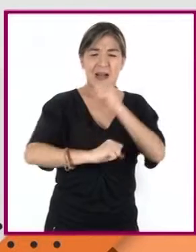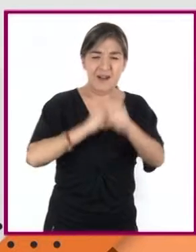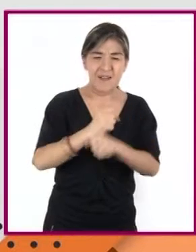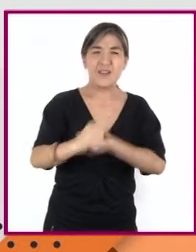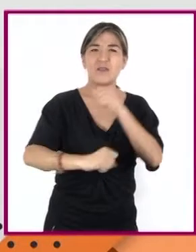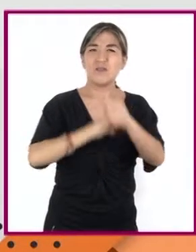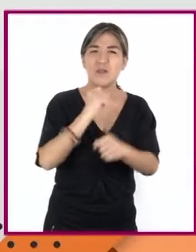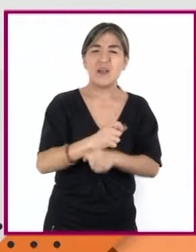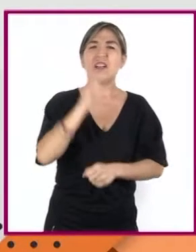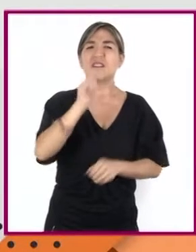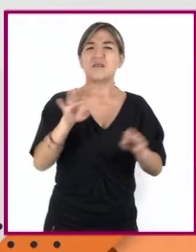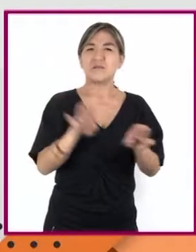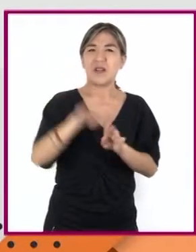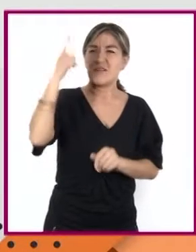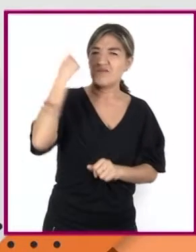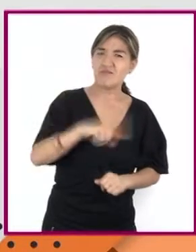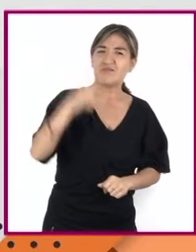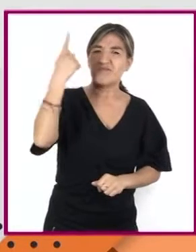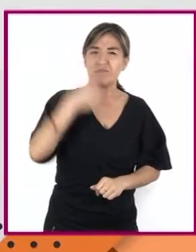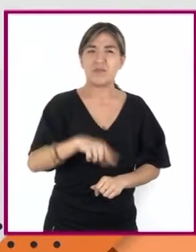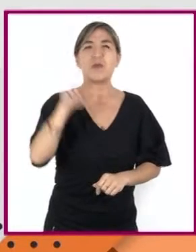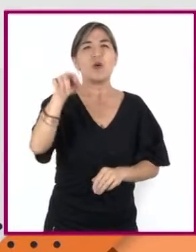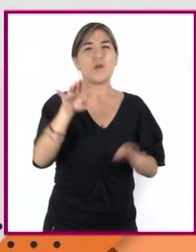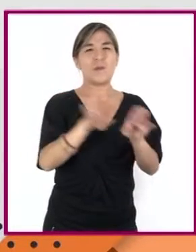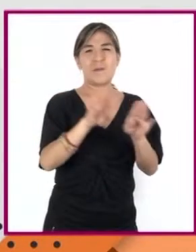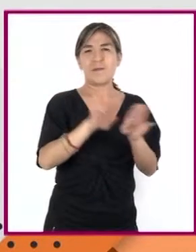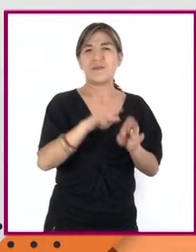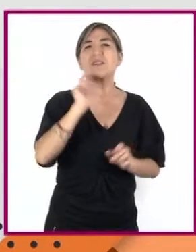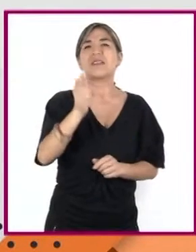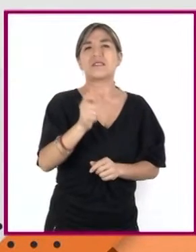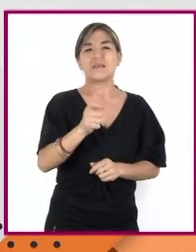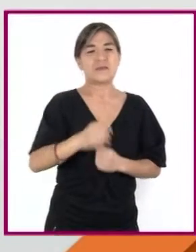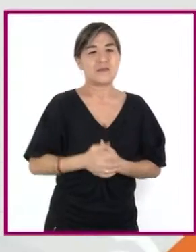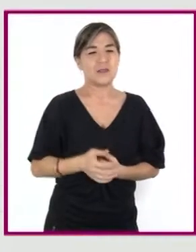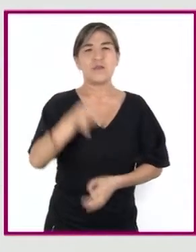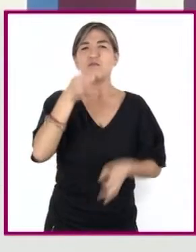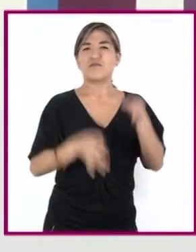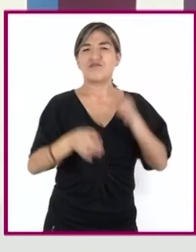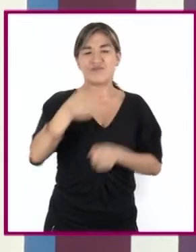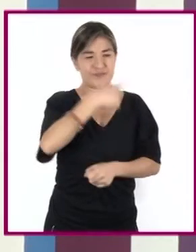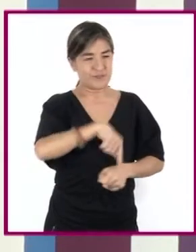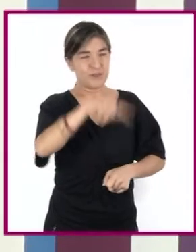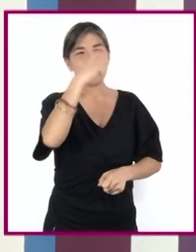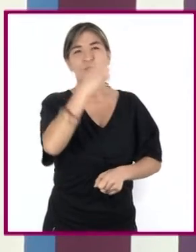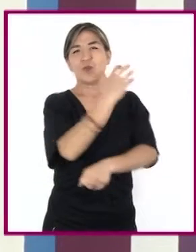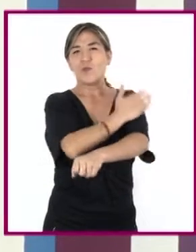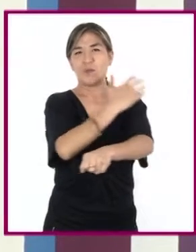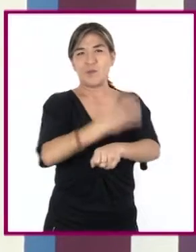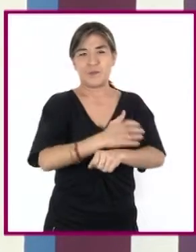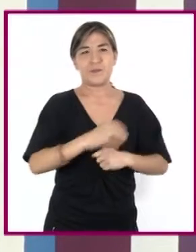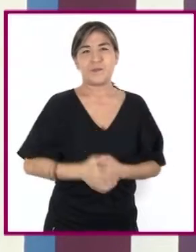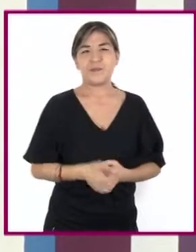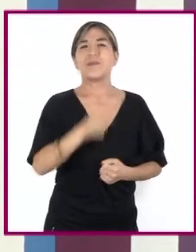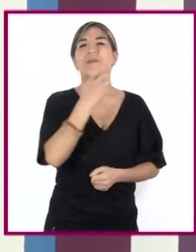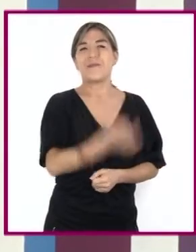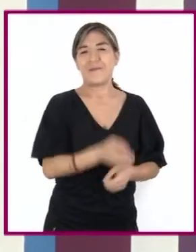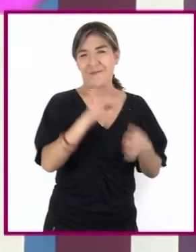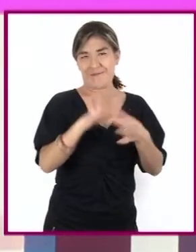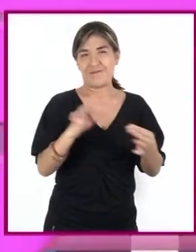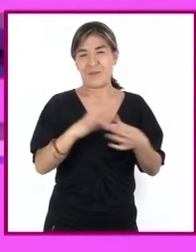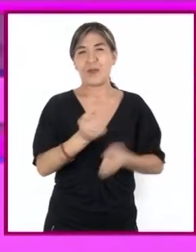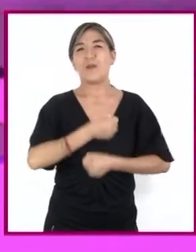frutos aguzados con la costosa sabiduría, el juicio de vuestros compañeros. Hasta aquí el